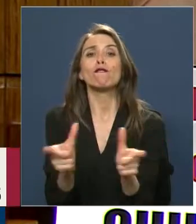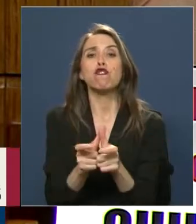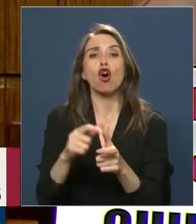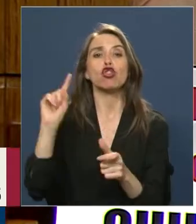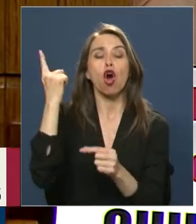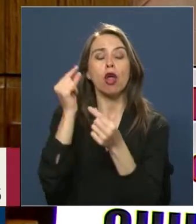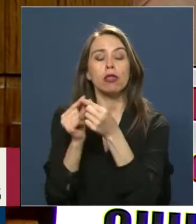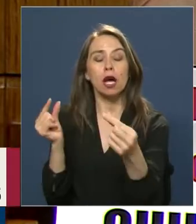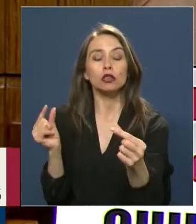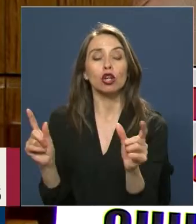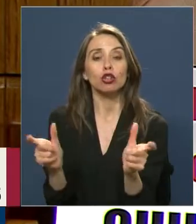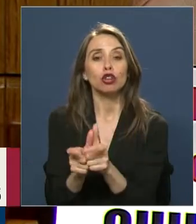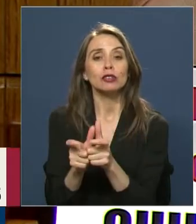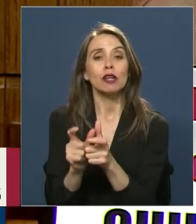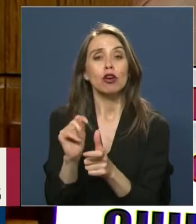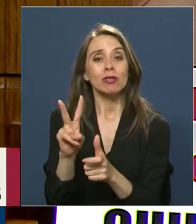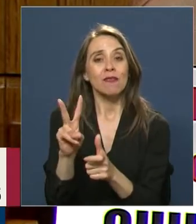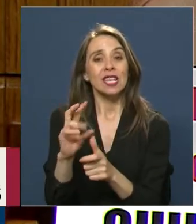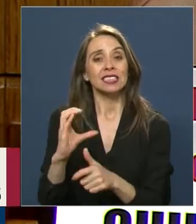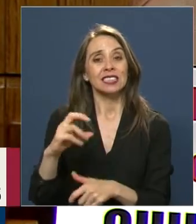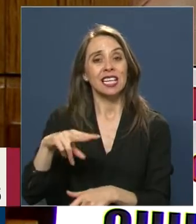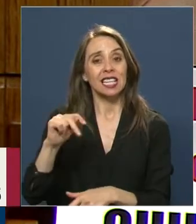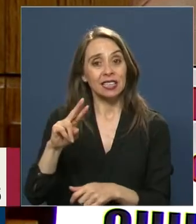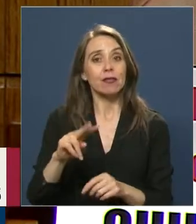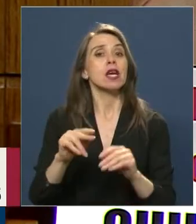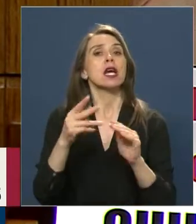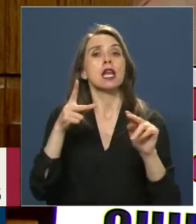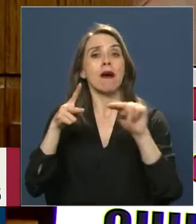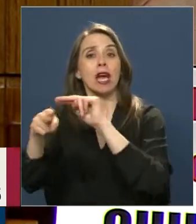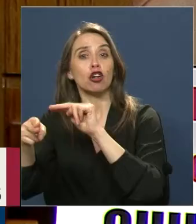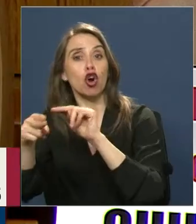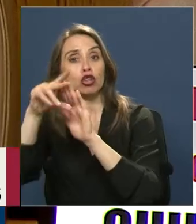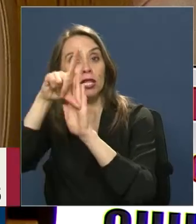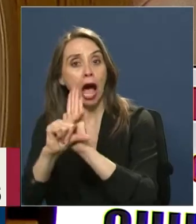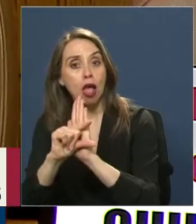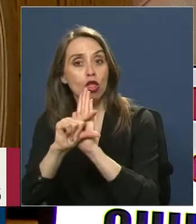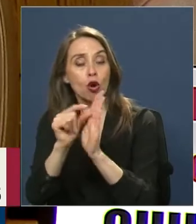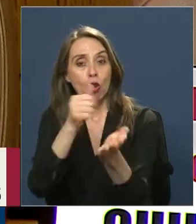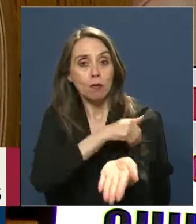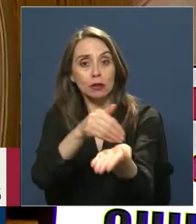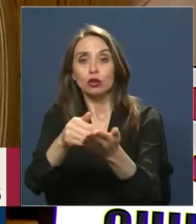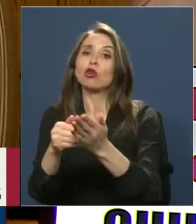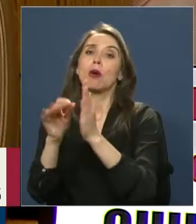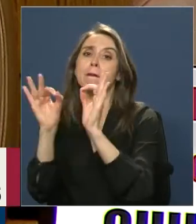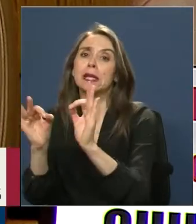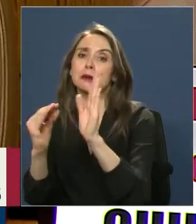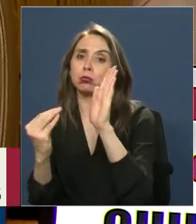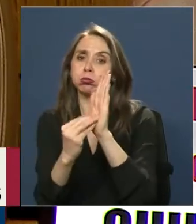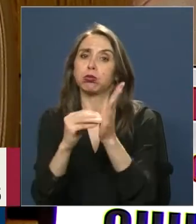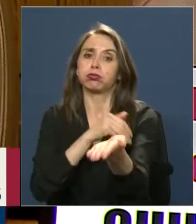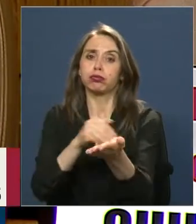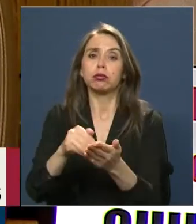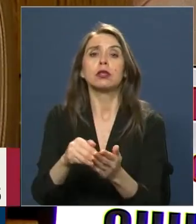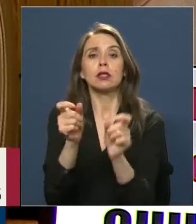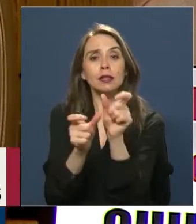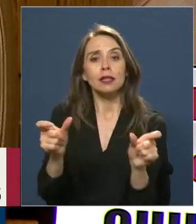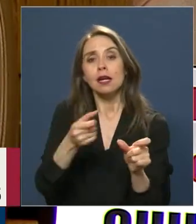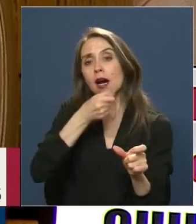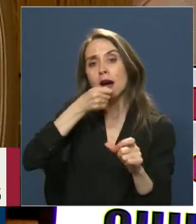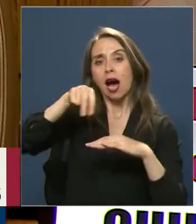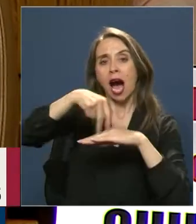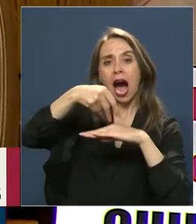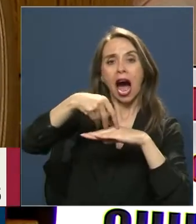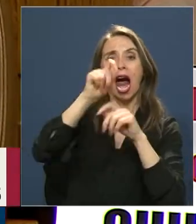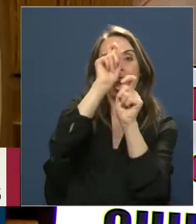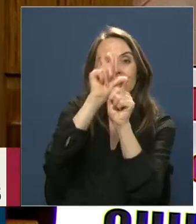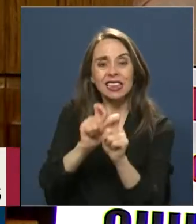Nacional de Televisión. Como les decía, los artistas de hoy día tienen libertad de